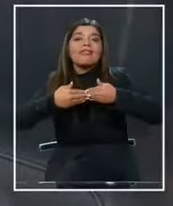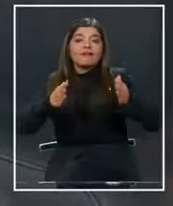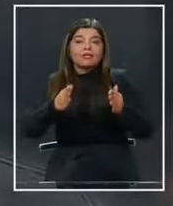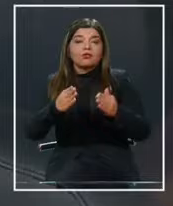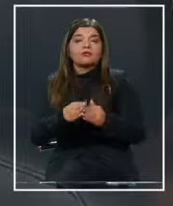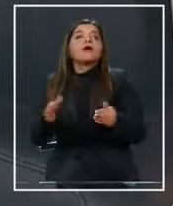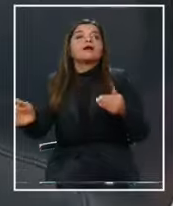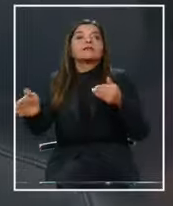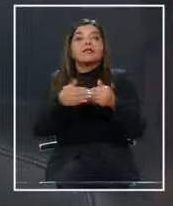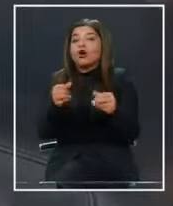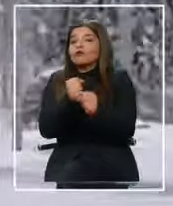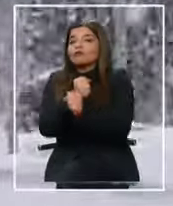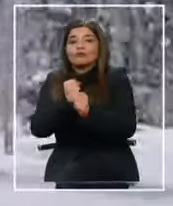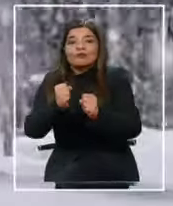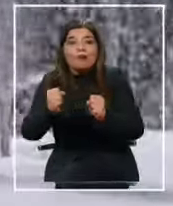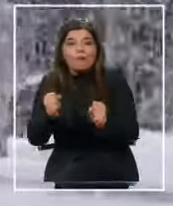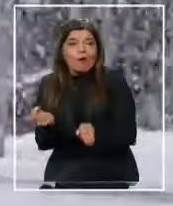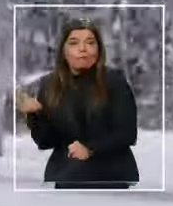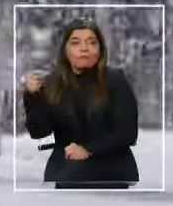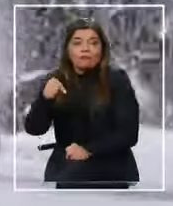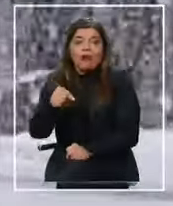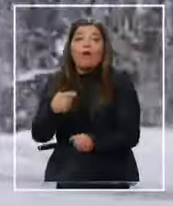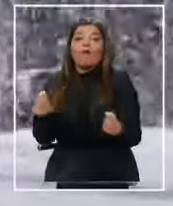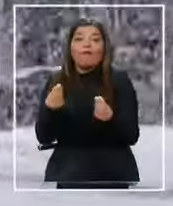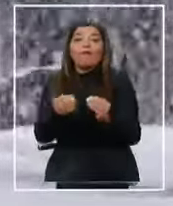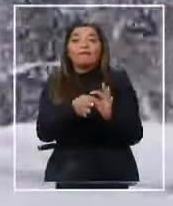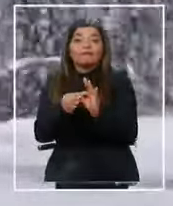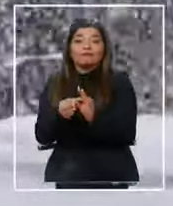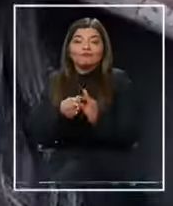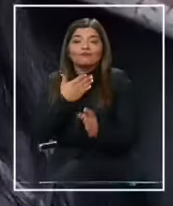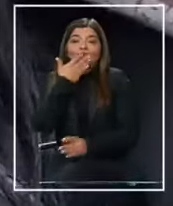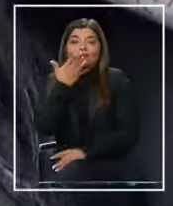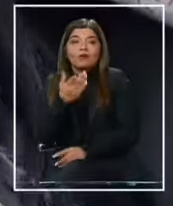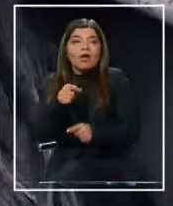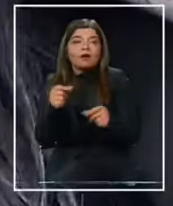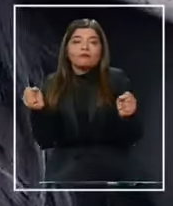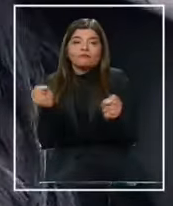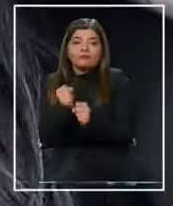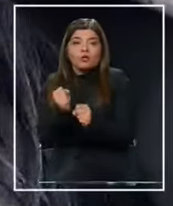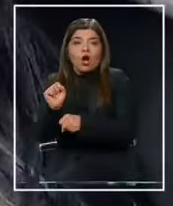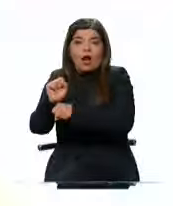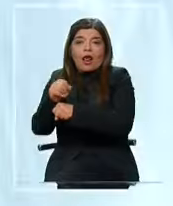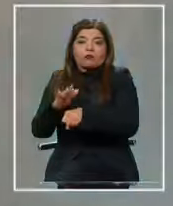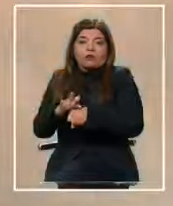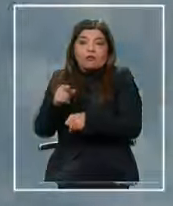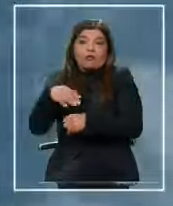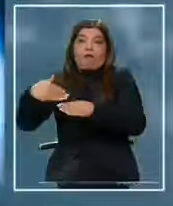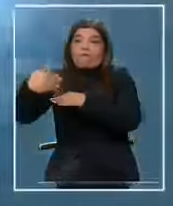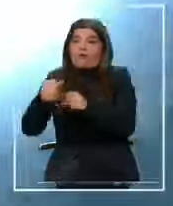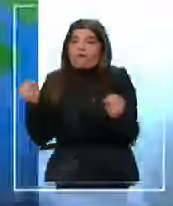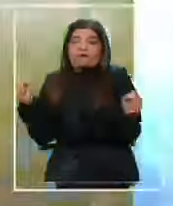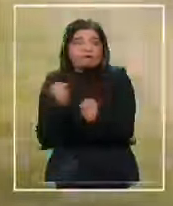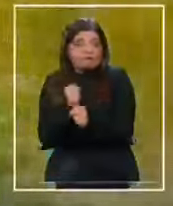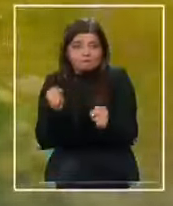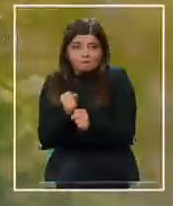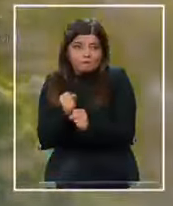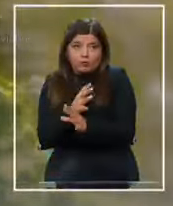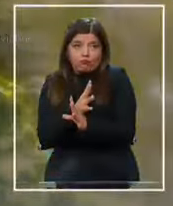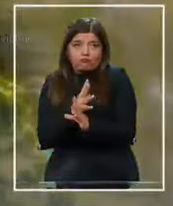no se puede pasar ahora por contra la nieve. Frío, gracias a Dios el auto está calentito. Hoy está muy, muy frío. No.